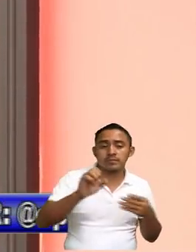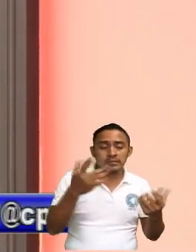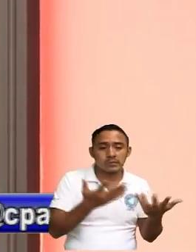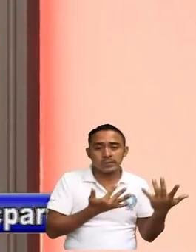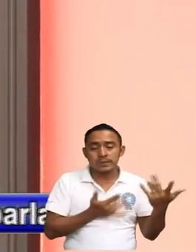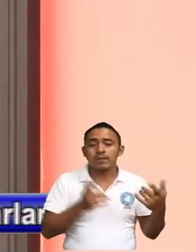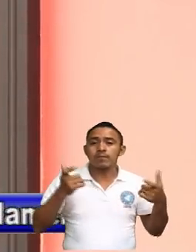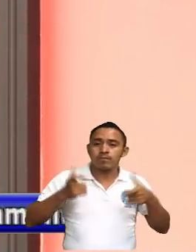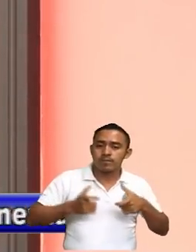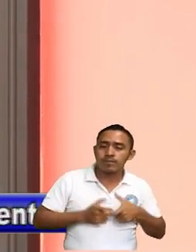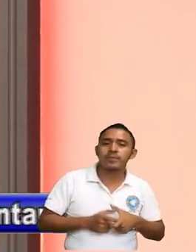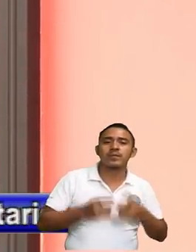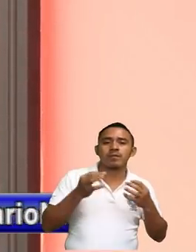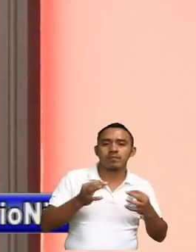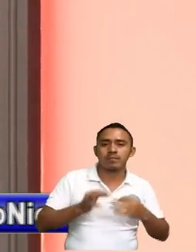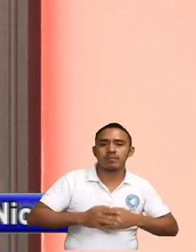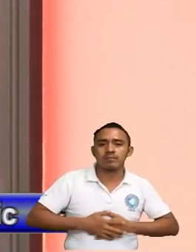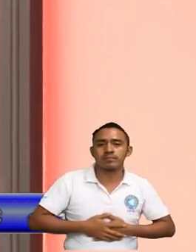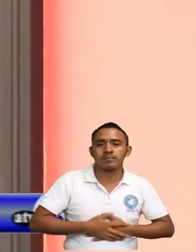medallas para nuestro país.